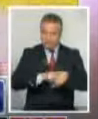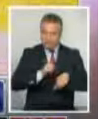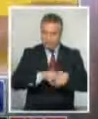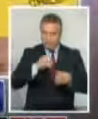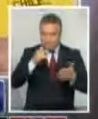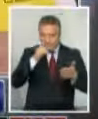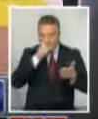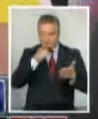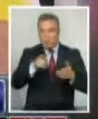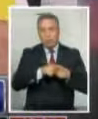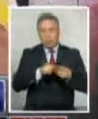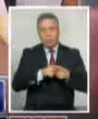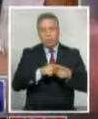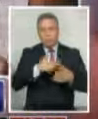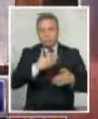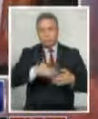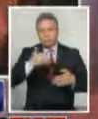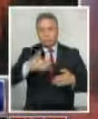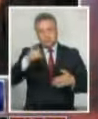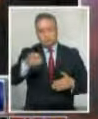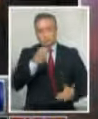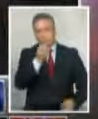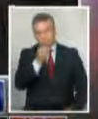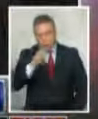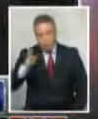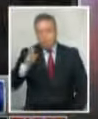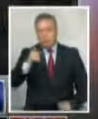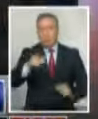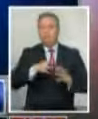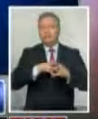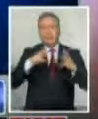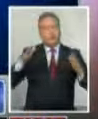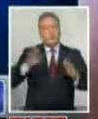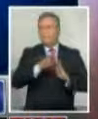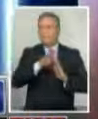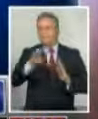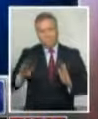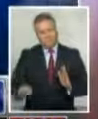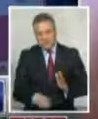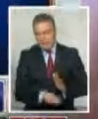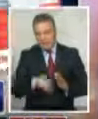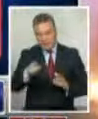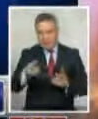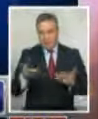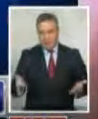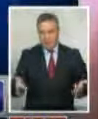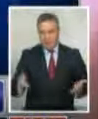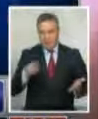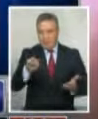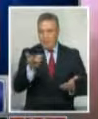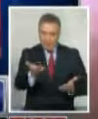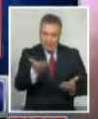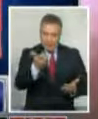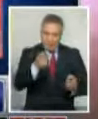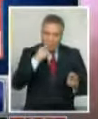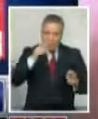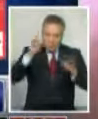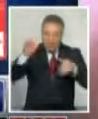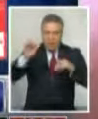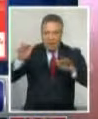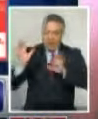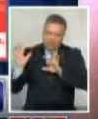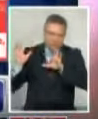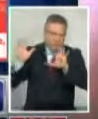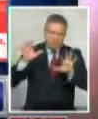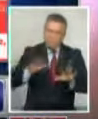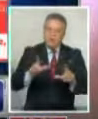generó una situación en la cual obviamente favoreció la muy baja convocatoria que tuvo la llamada a la marcha esta.